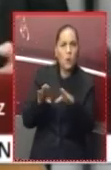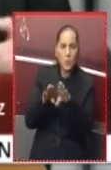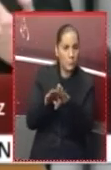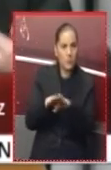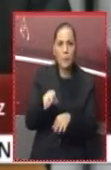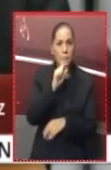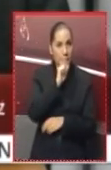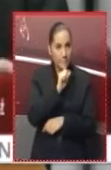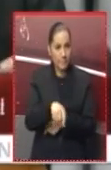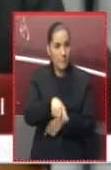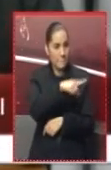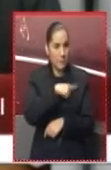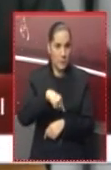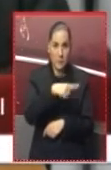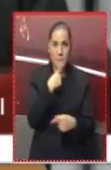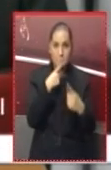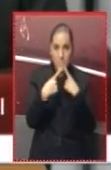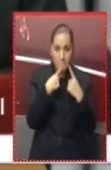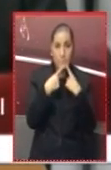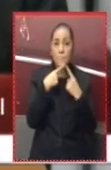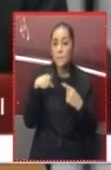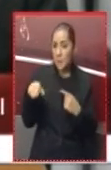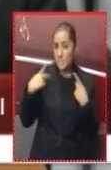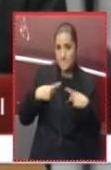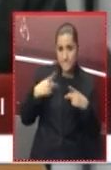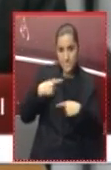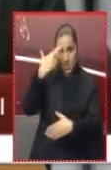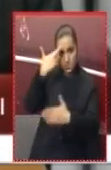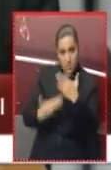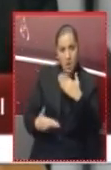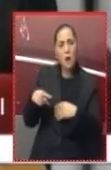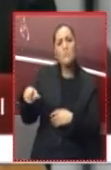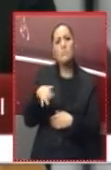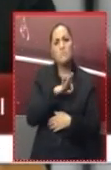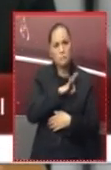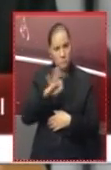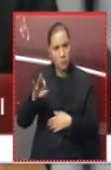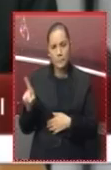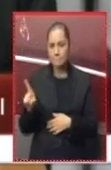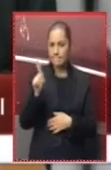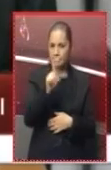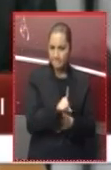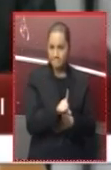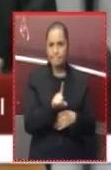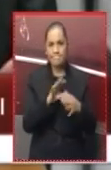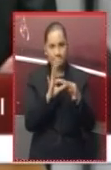las víctimas pueden acudir precisamente en juicio de amparo.